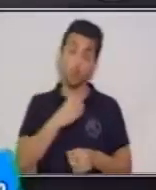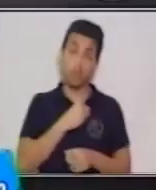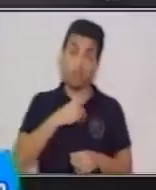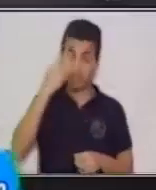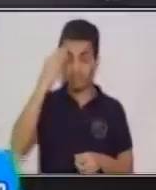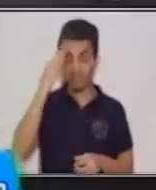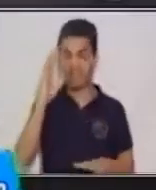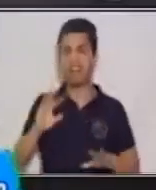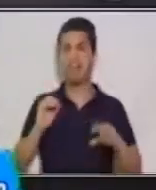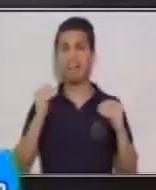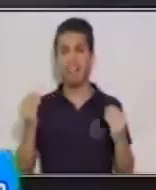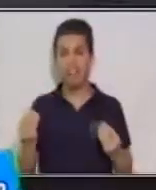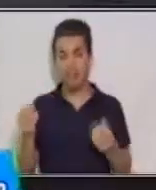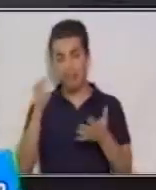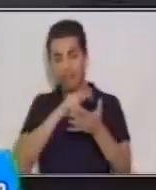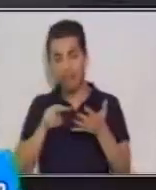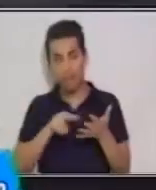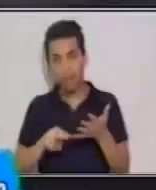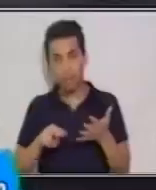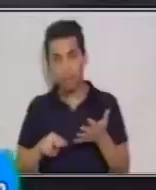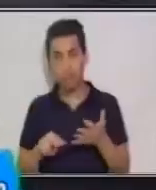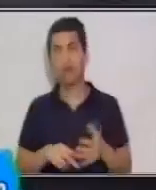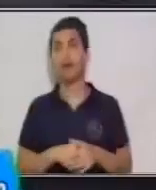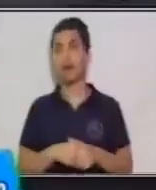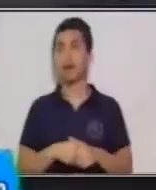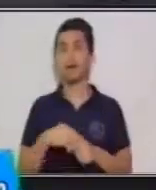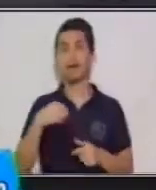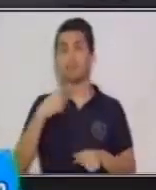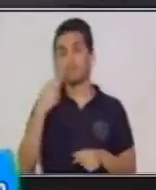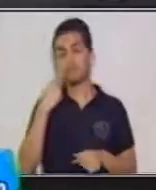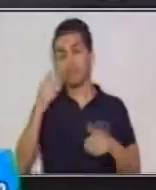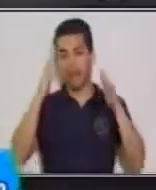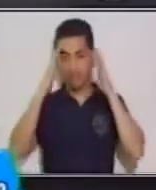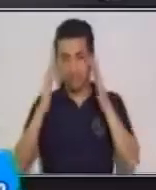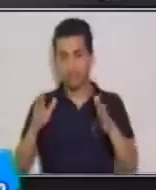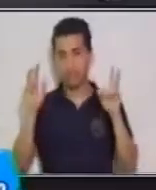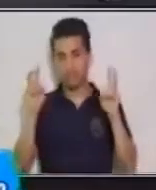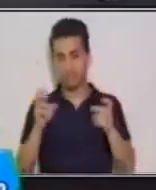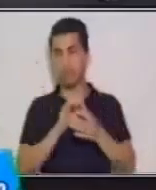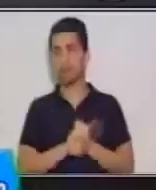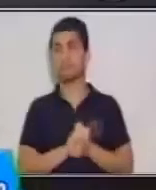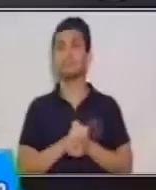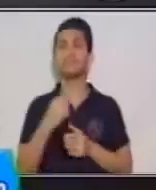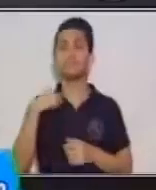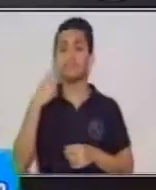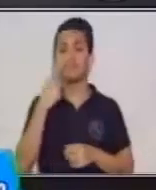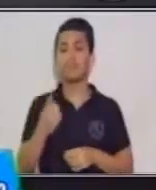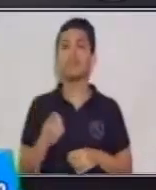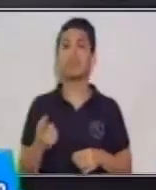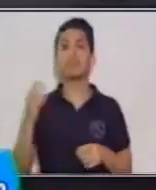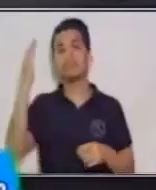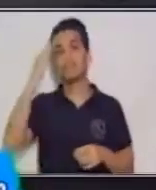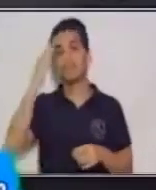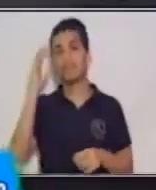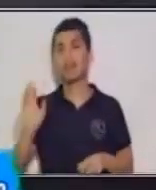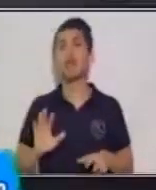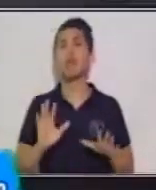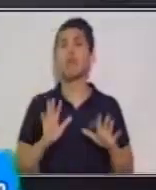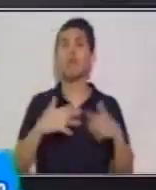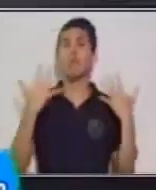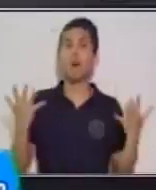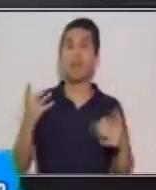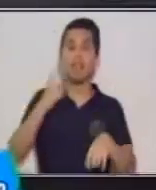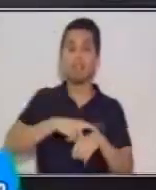voy a utilizar, entonces voy a poner atención a este tema. Si quiero saber cuáles son los momentos